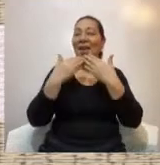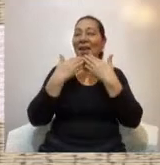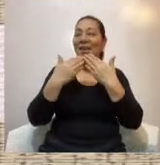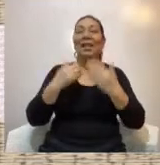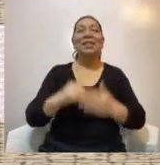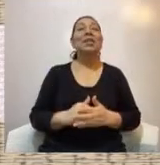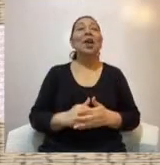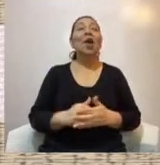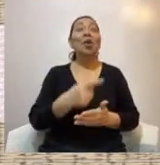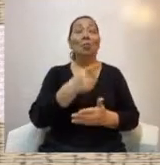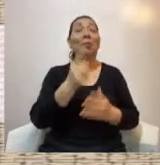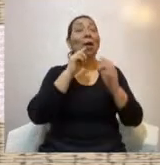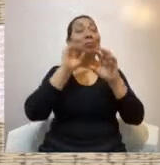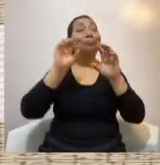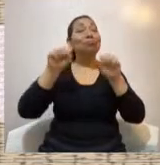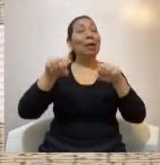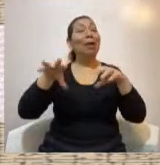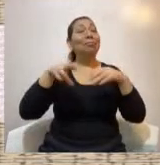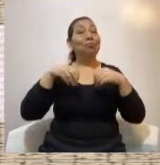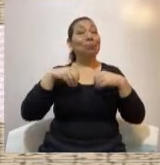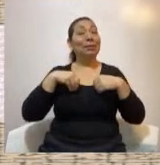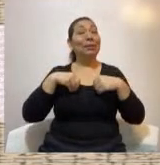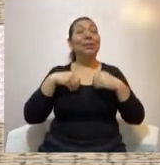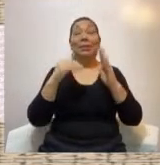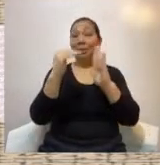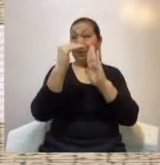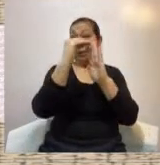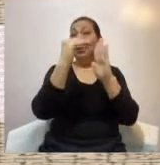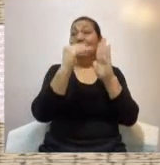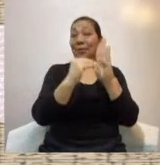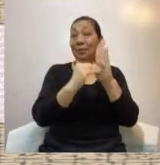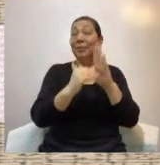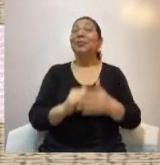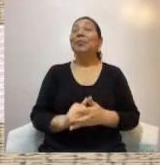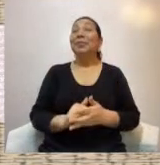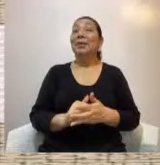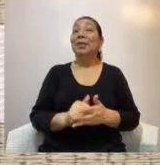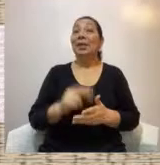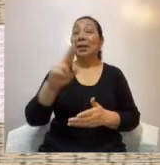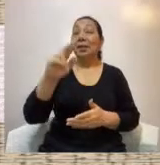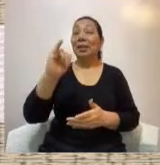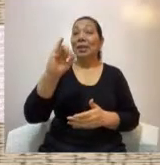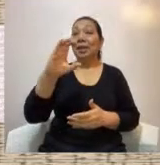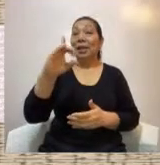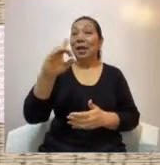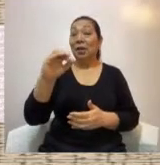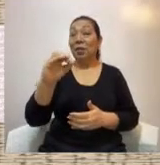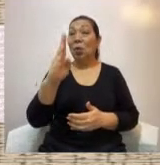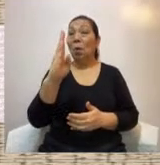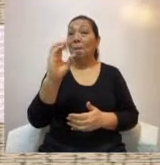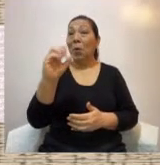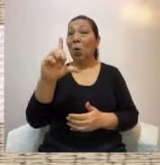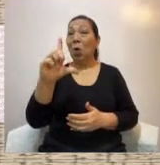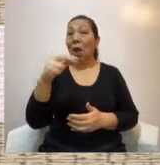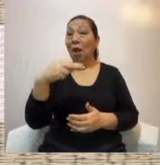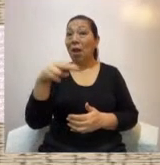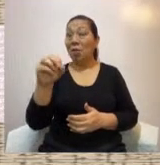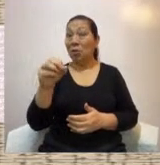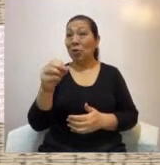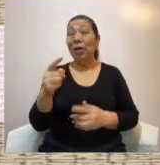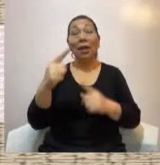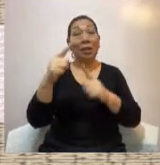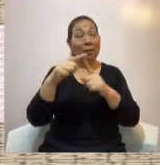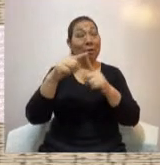Bien, muchas gracias. Como acertadamente pone de relieve el doctor Ricardo Bolaños, en este fallo